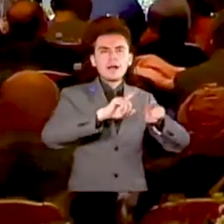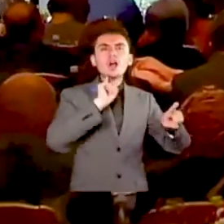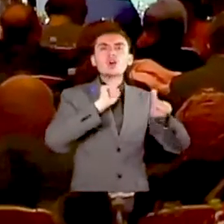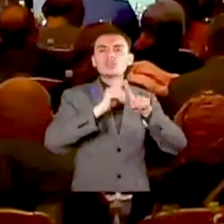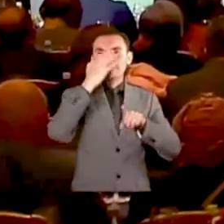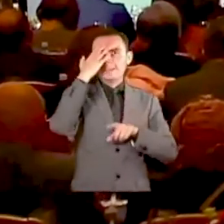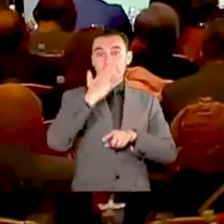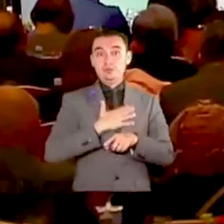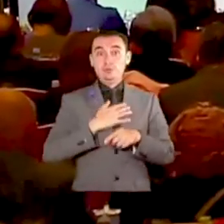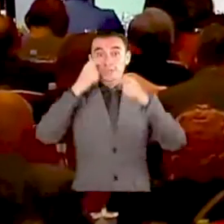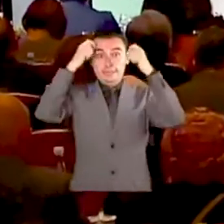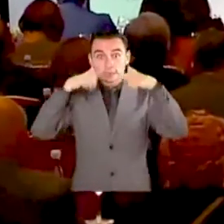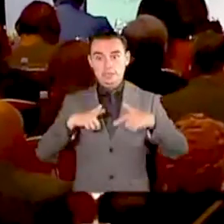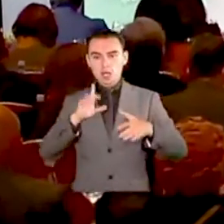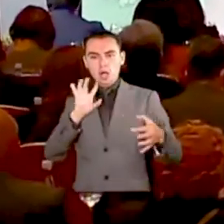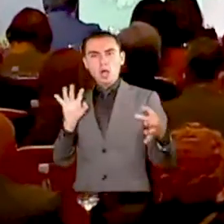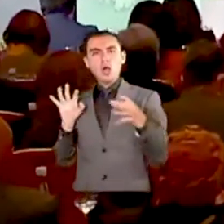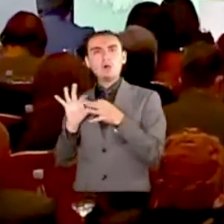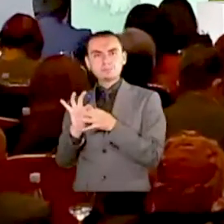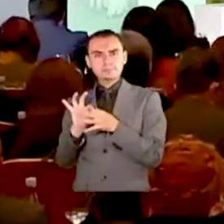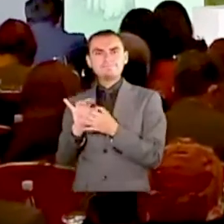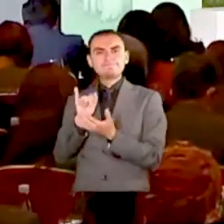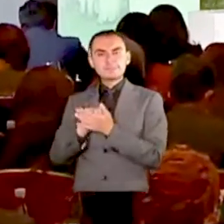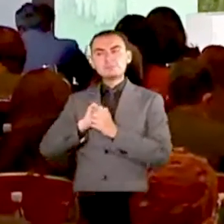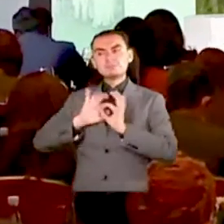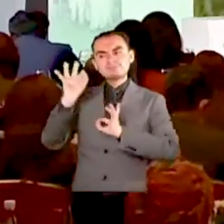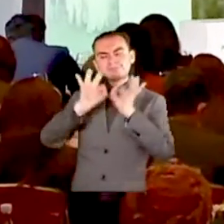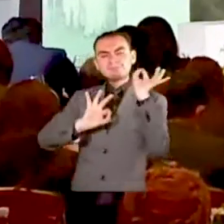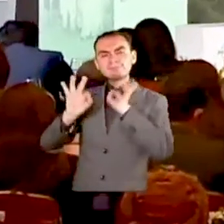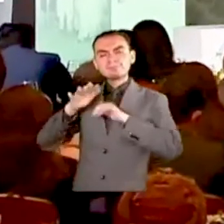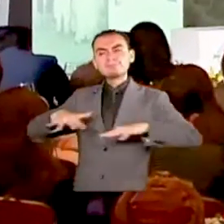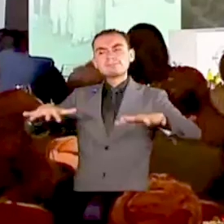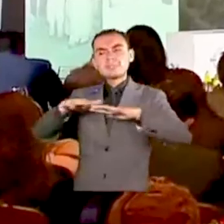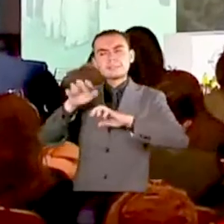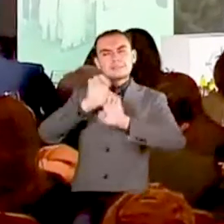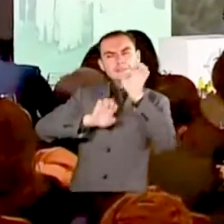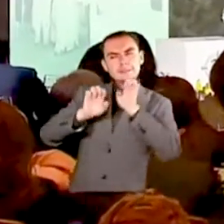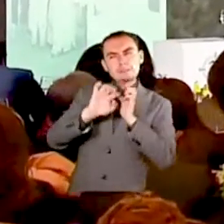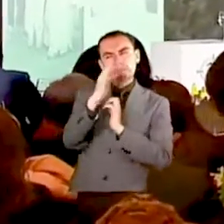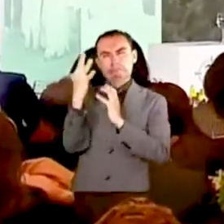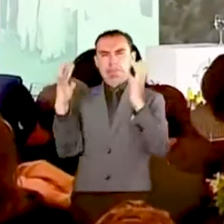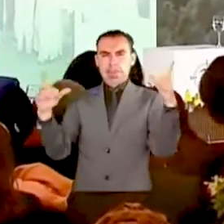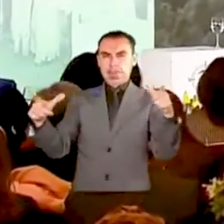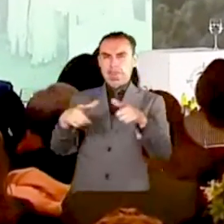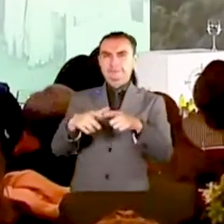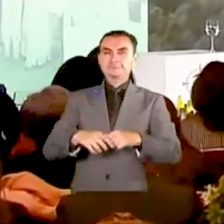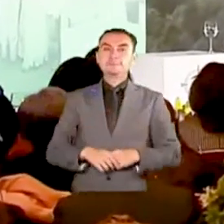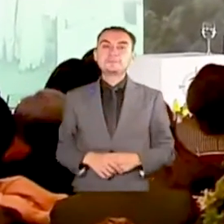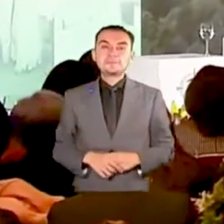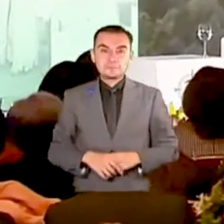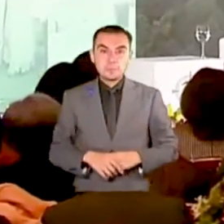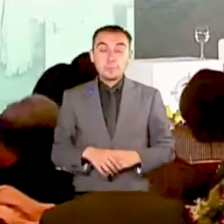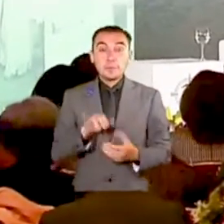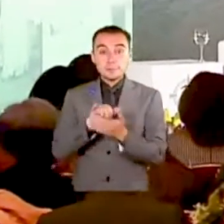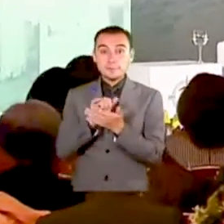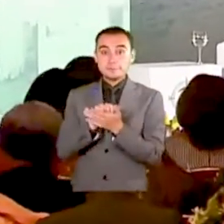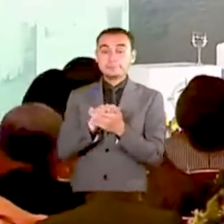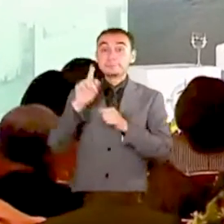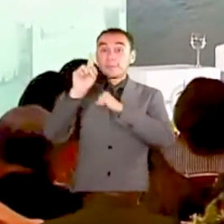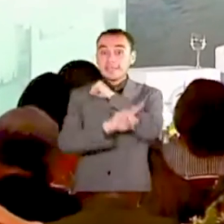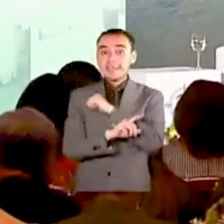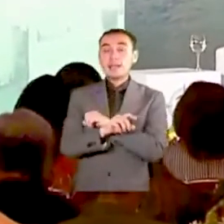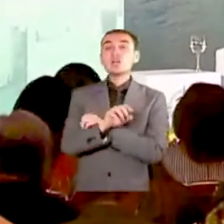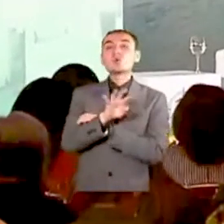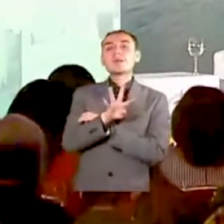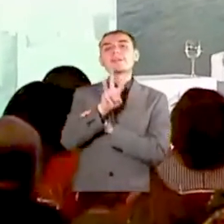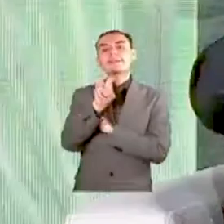del Estado en procura de la lucha contra este flagelo. Particularmente en el caso del seguimiento a la sentencia